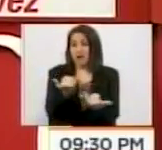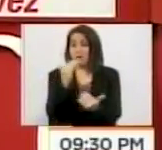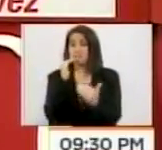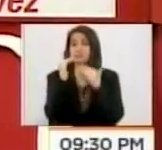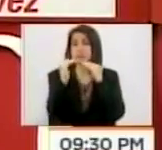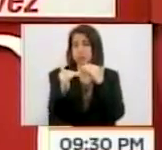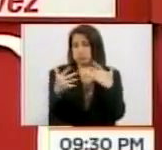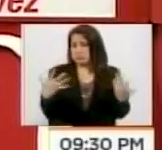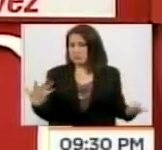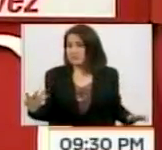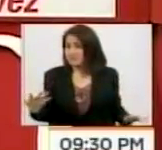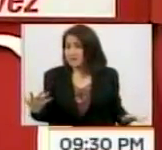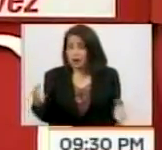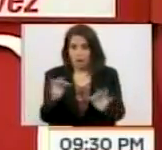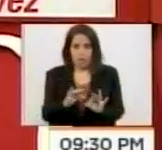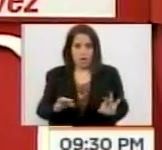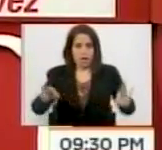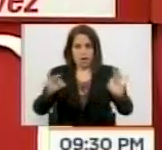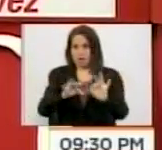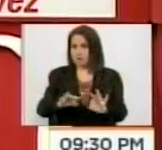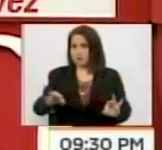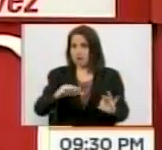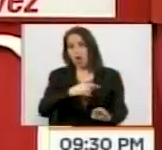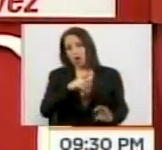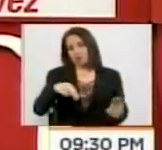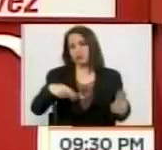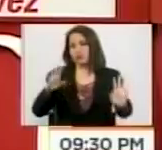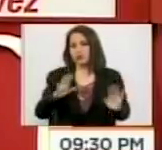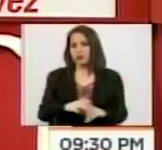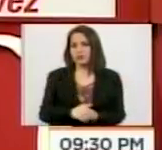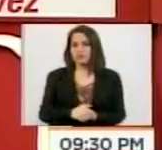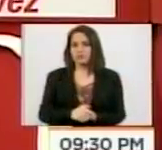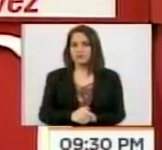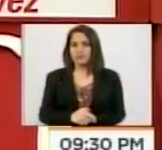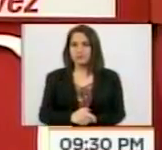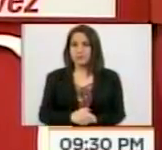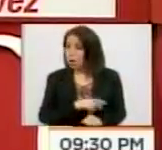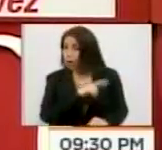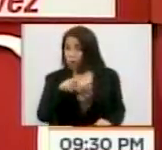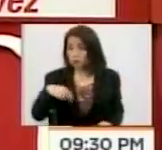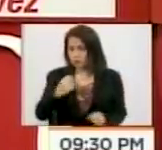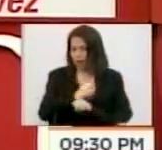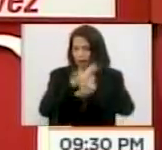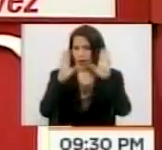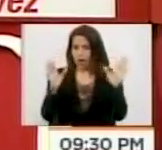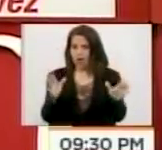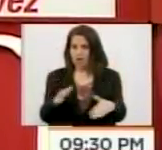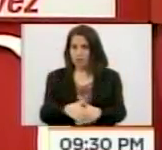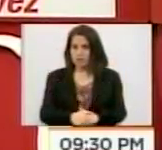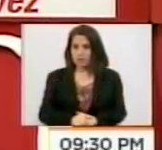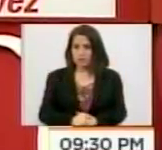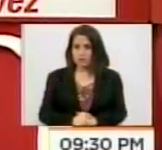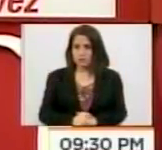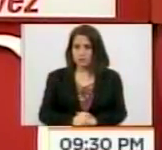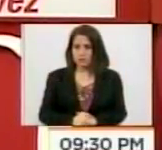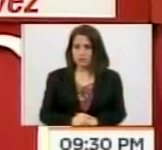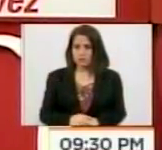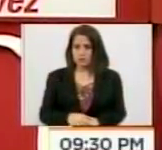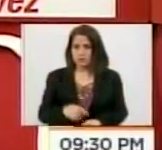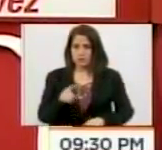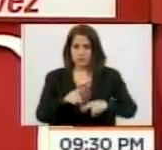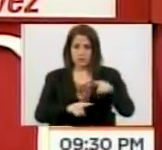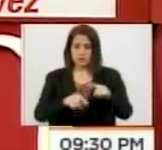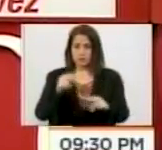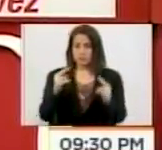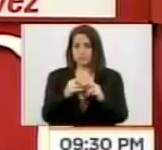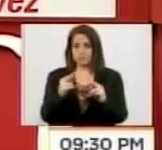momento? Nadie. Bueno, nosotros. Bueno, que estábamos. Nosotros estábamos claros. Tenemos fe en la victoria. Nosotros estábamos muy claros para dónde íbamos.